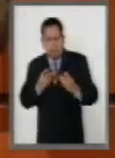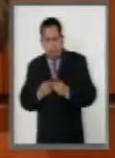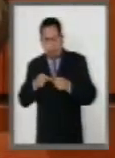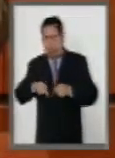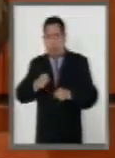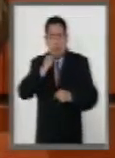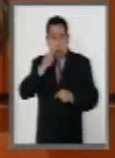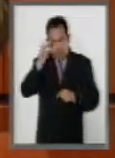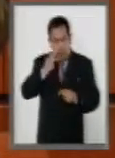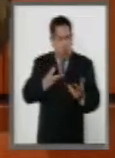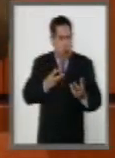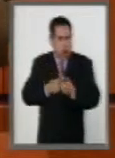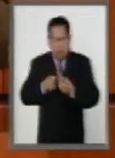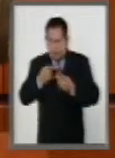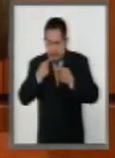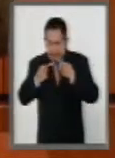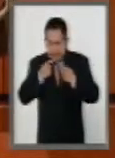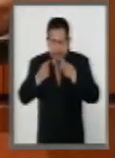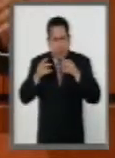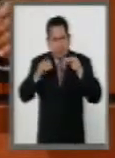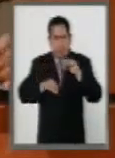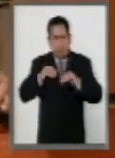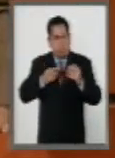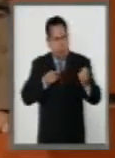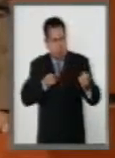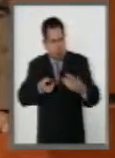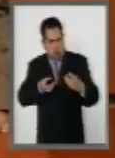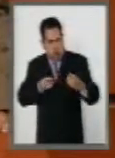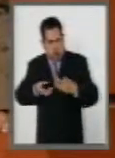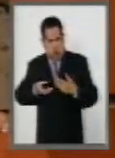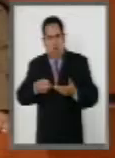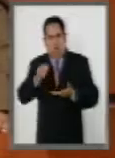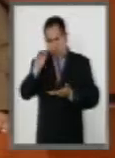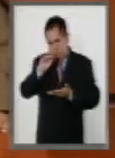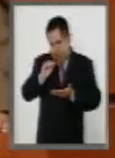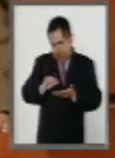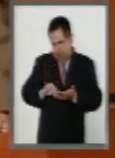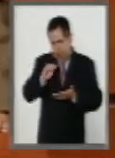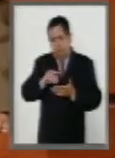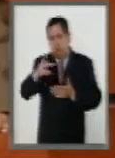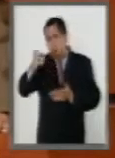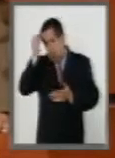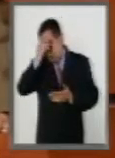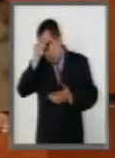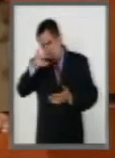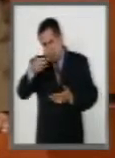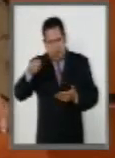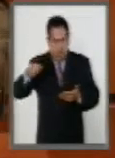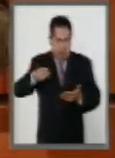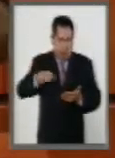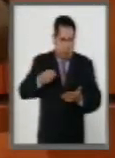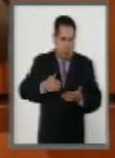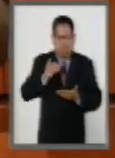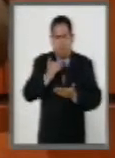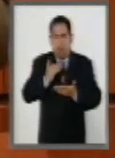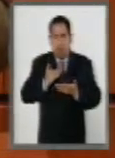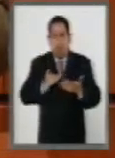de la República para hacer sus aportaciones, para dar sus opiniones,